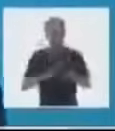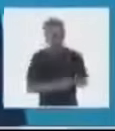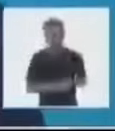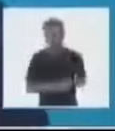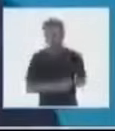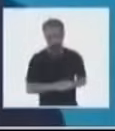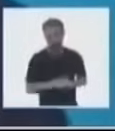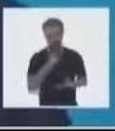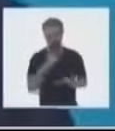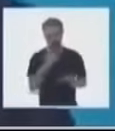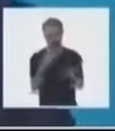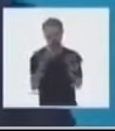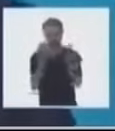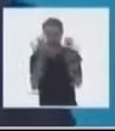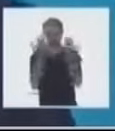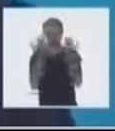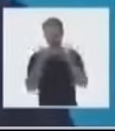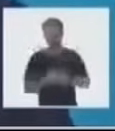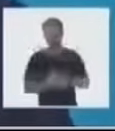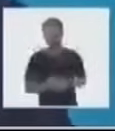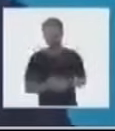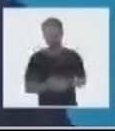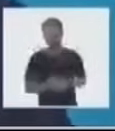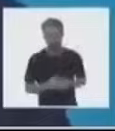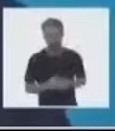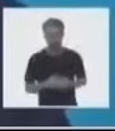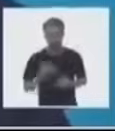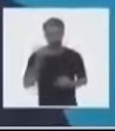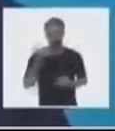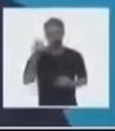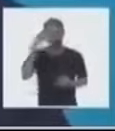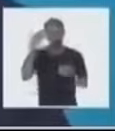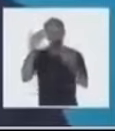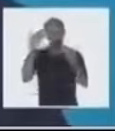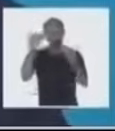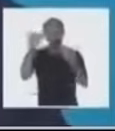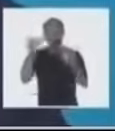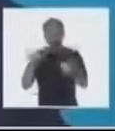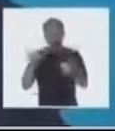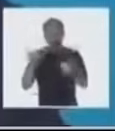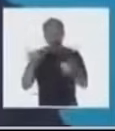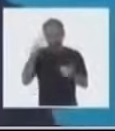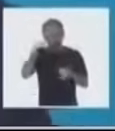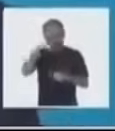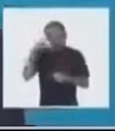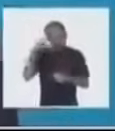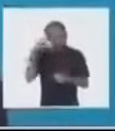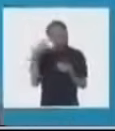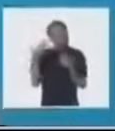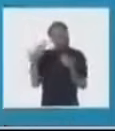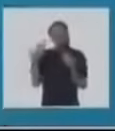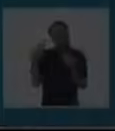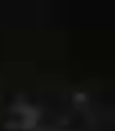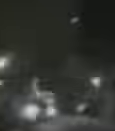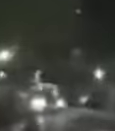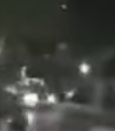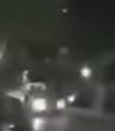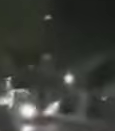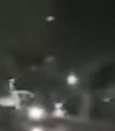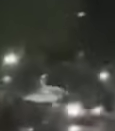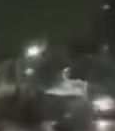menos informalizado el trabajo en Argentina antes de los 90, o sea, antes de la flexibilización laboral. Bien, hacemos un punto.